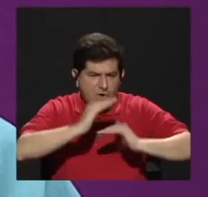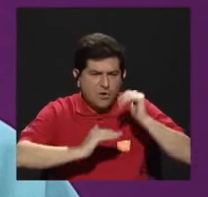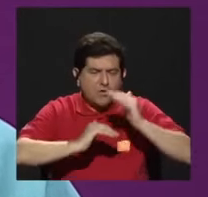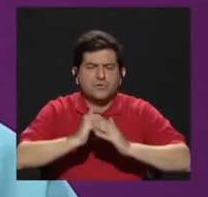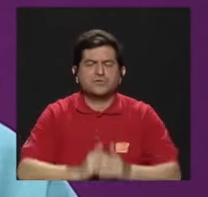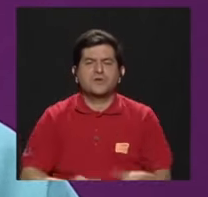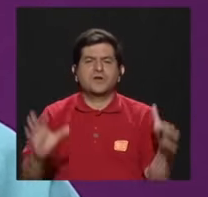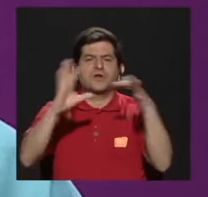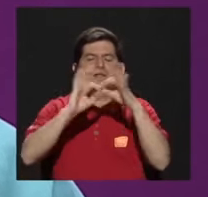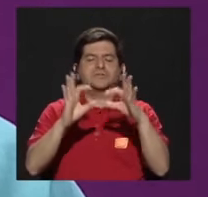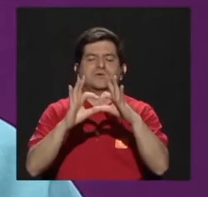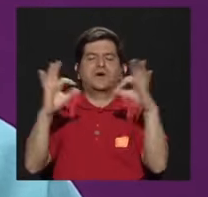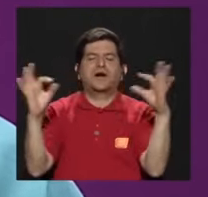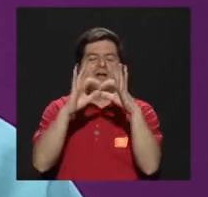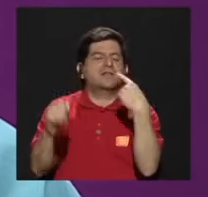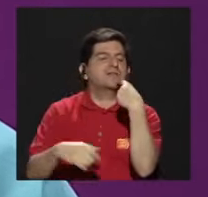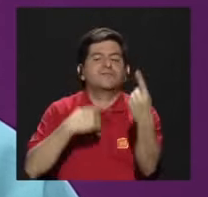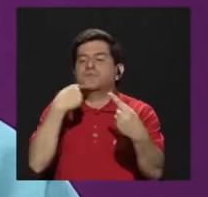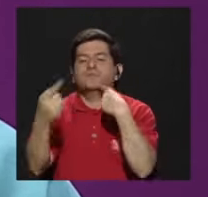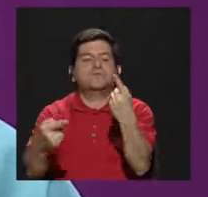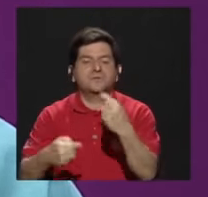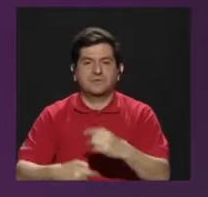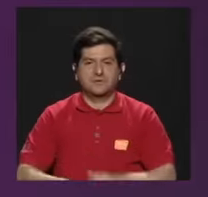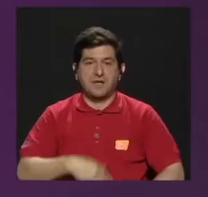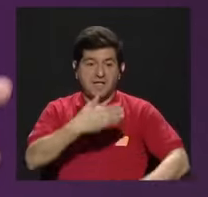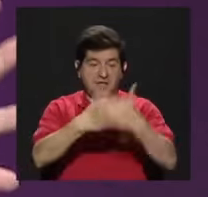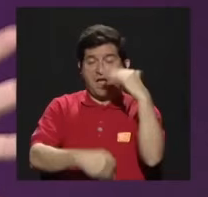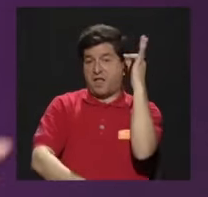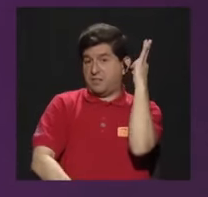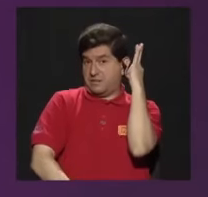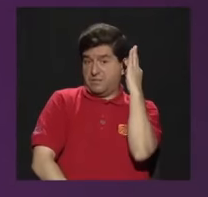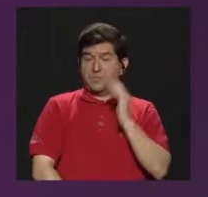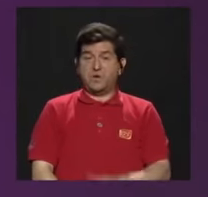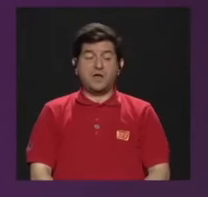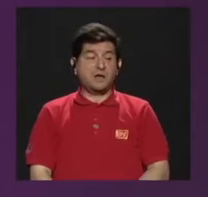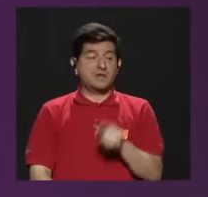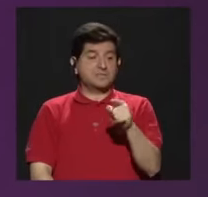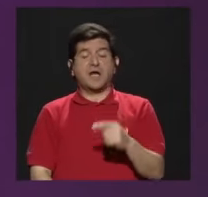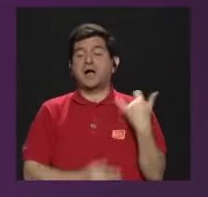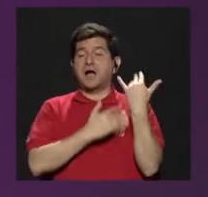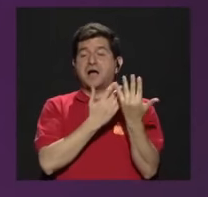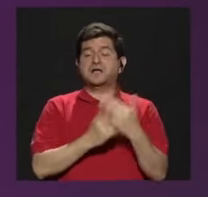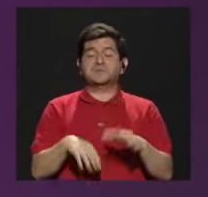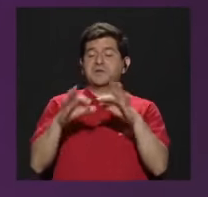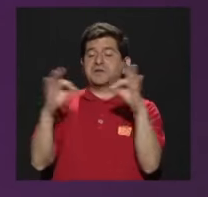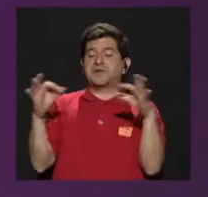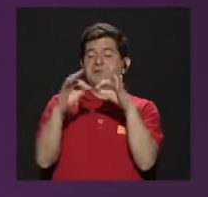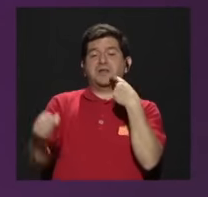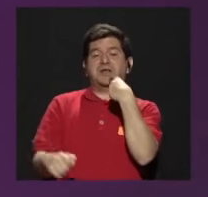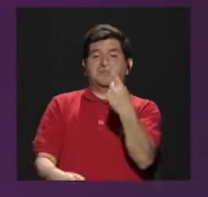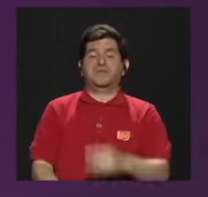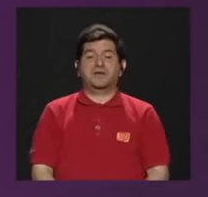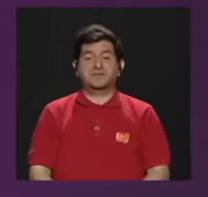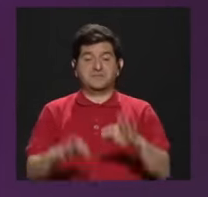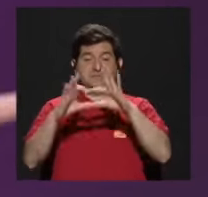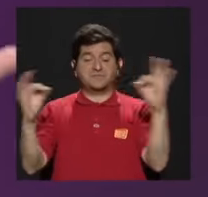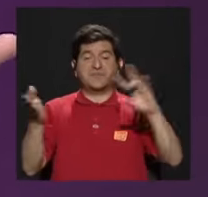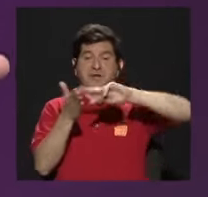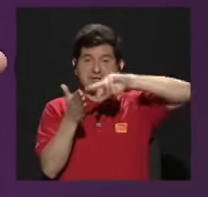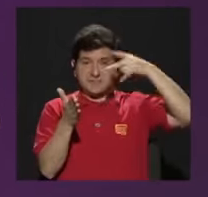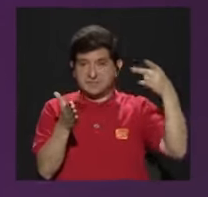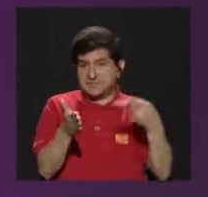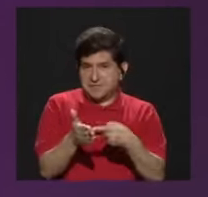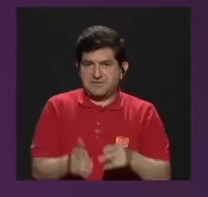Porque entonces, con lo que vos decías, ¿verdad?, uh-huh, de que antes las mujeres entonces esperaban ser piropeadas, claro, ¿verdad? Porque el piropo entonces